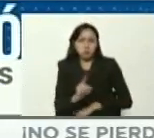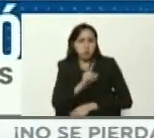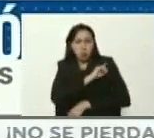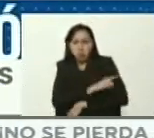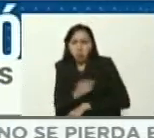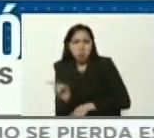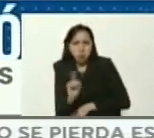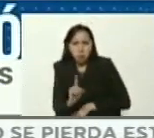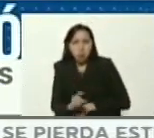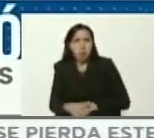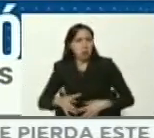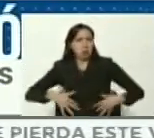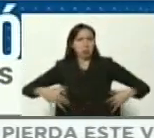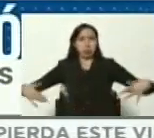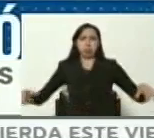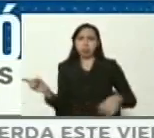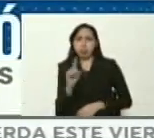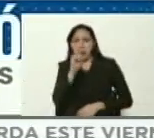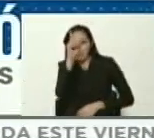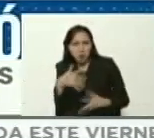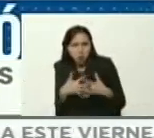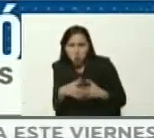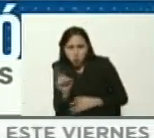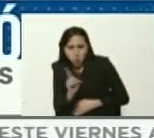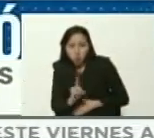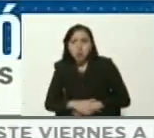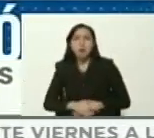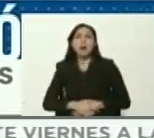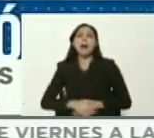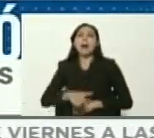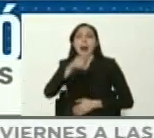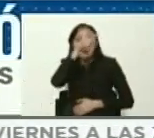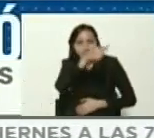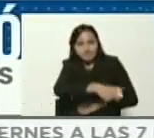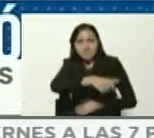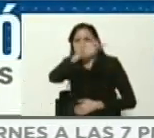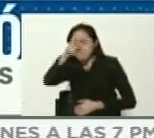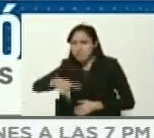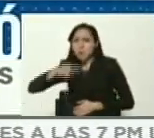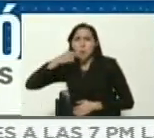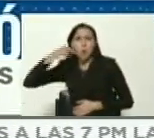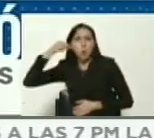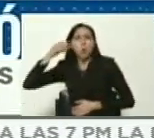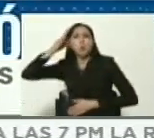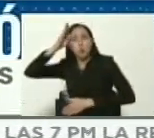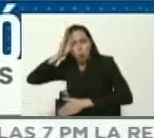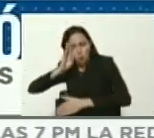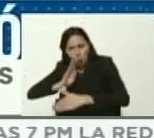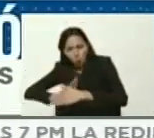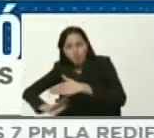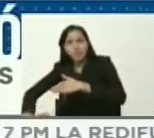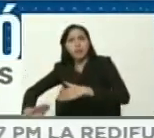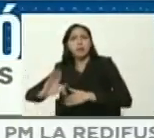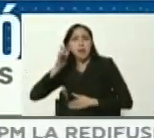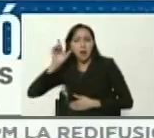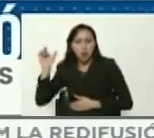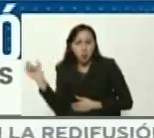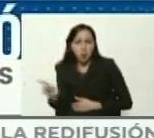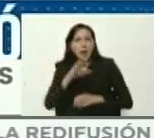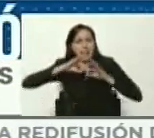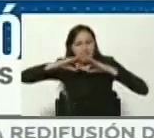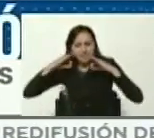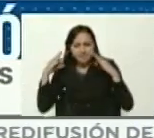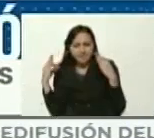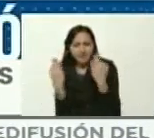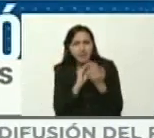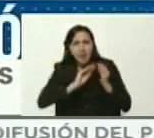de los multimillonarios ni del imperialismo, es el poder del hombre y de la mujer humilde. Es el poder de las familias, de